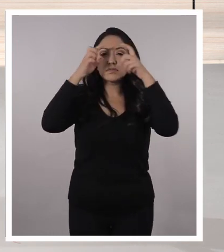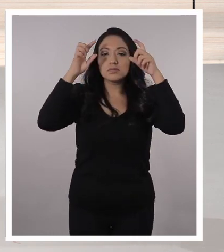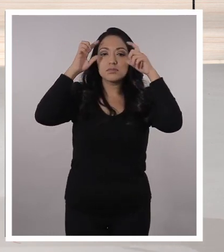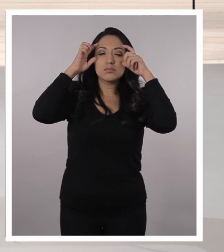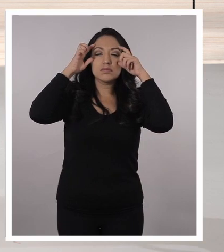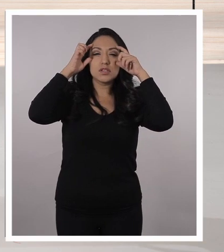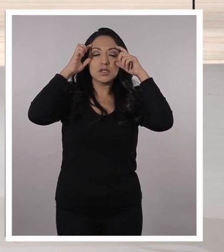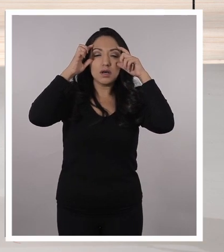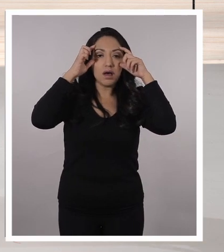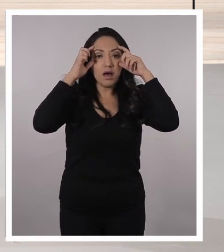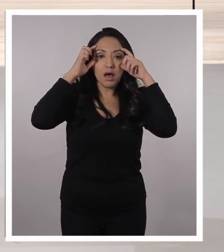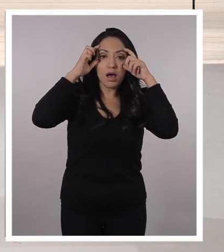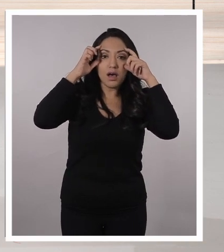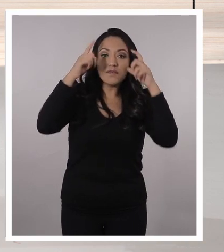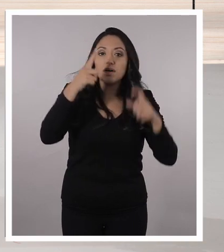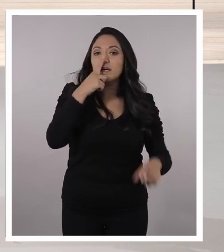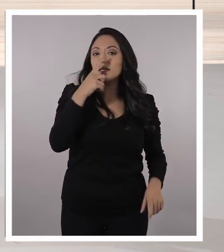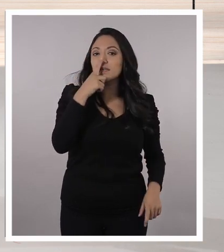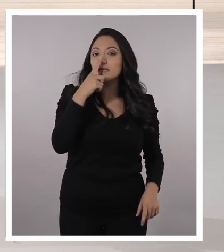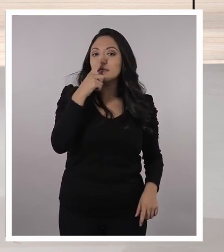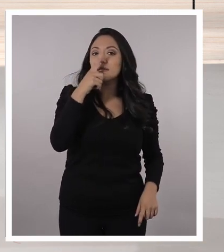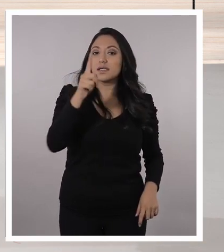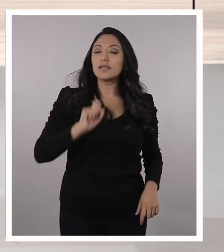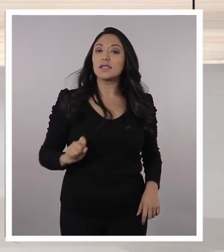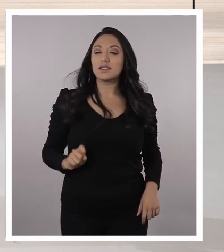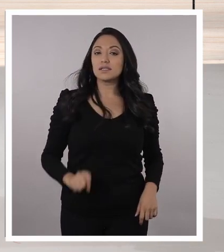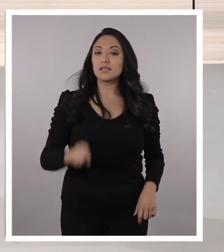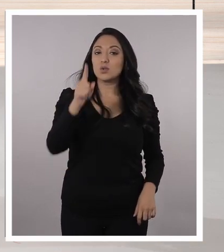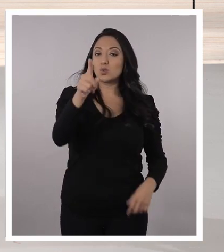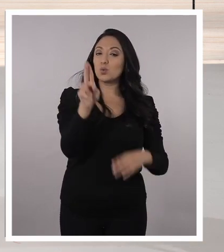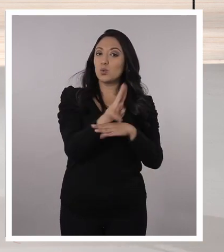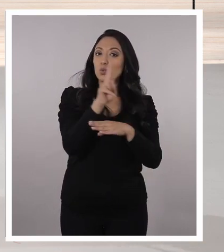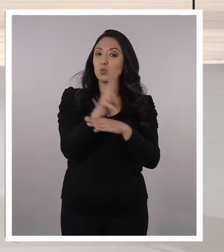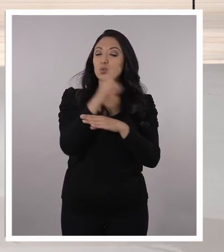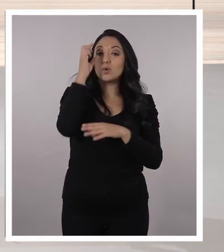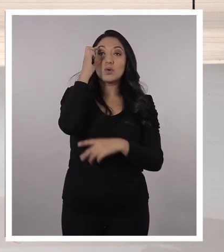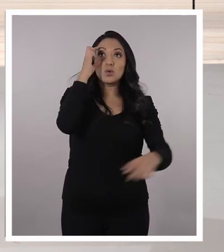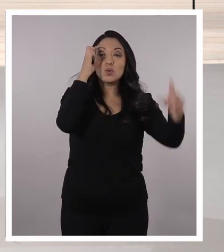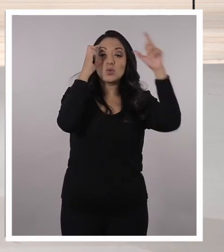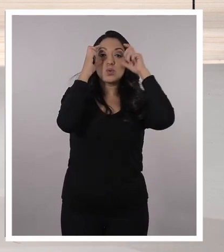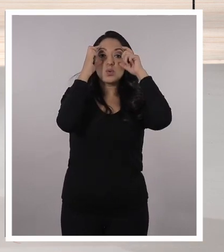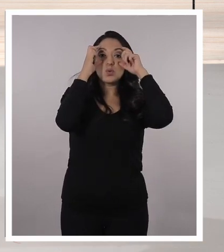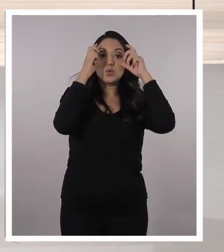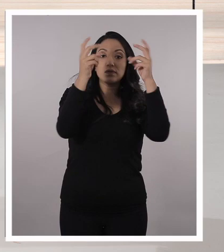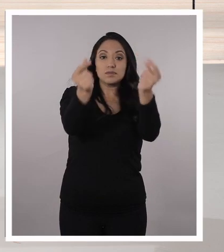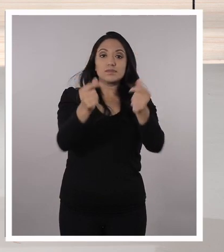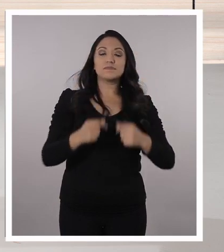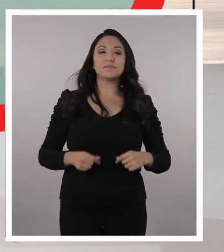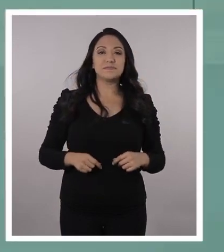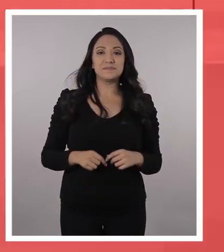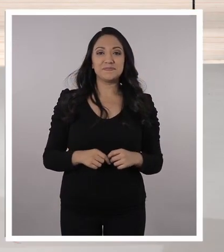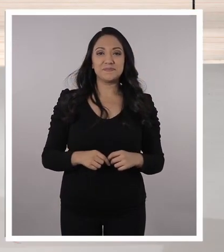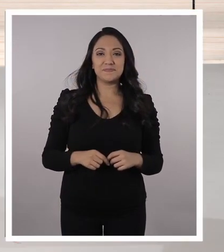ver algo muy interesante en nuestra pantalla. Úsenlas ustedes también en casa. Sí, pónganselos ahora.